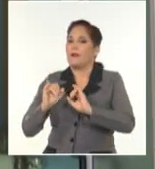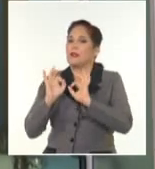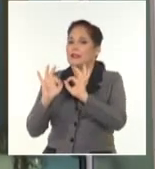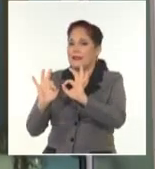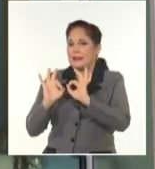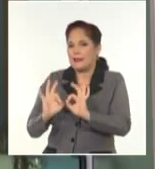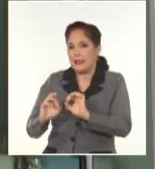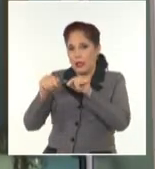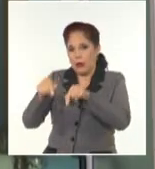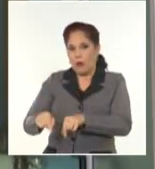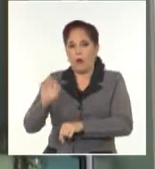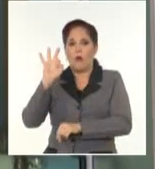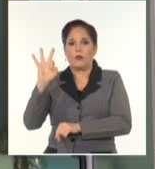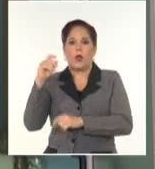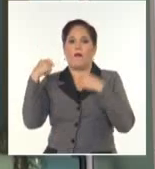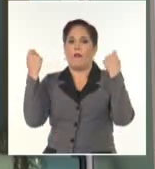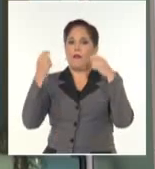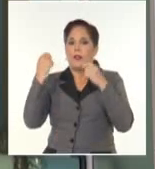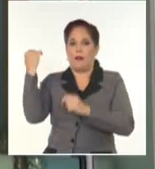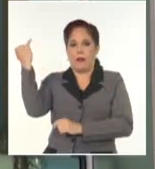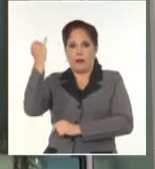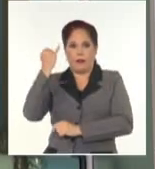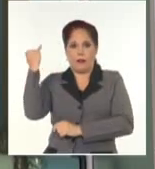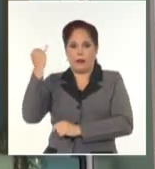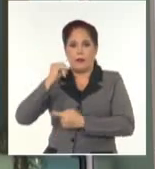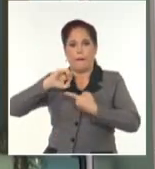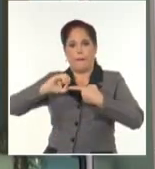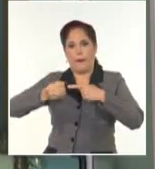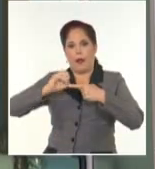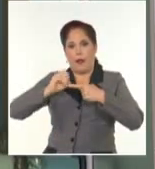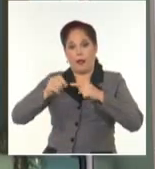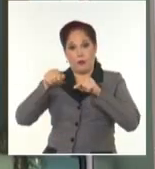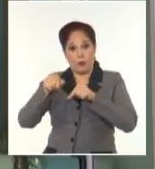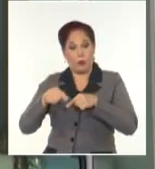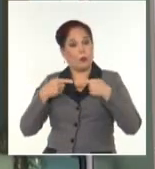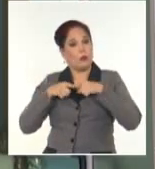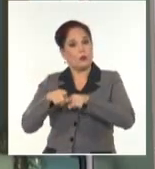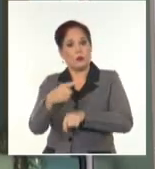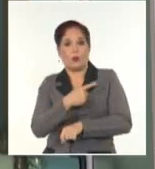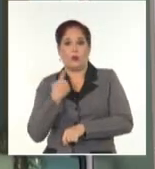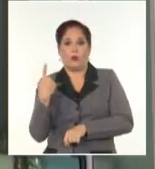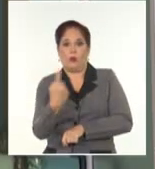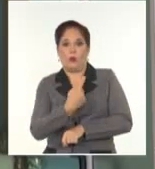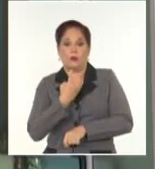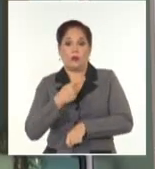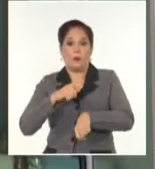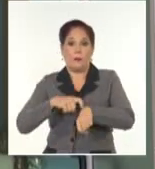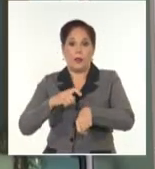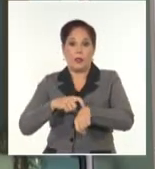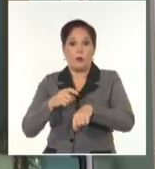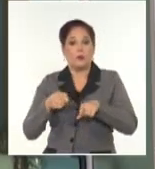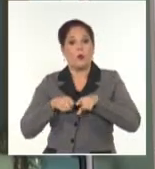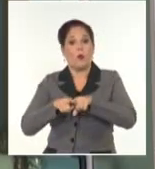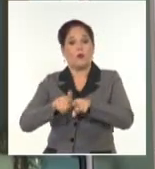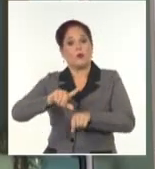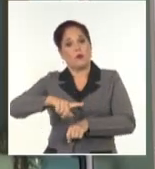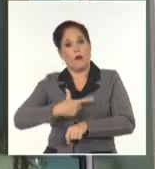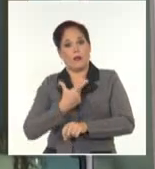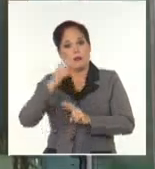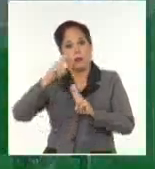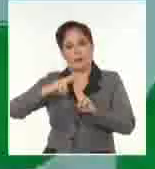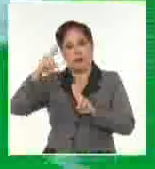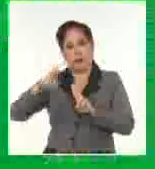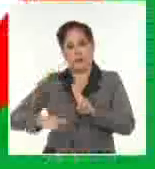acontece en el 8º Festival Internacional de Payasos. Acompáñeme durante los próximos minutos junto a las artes escénicas